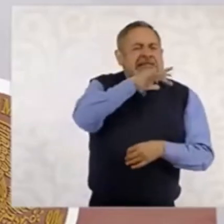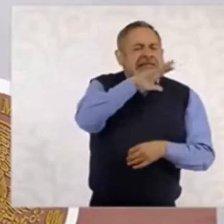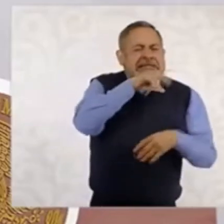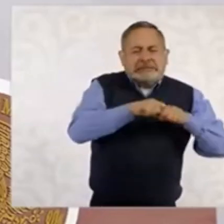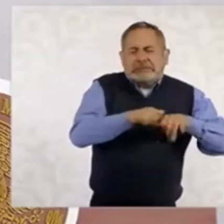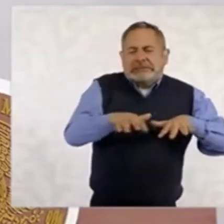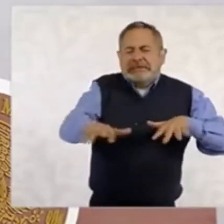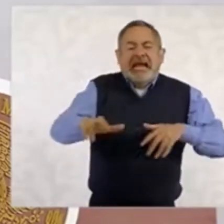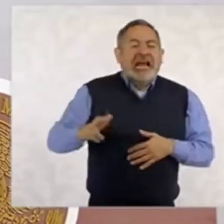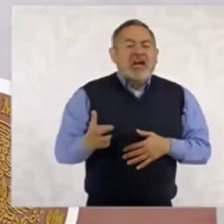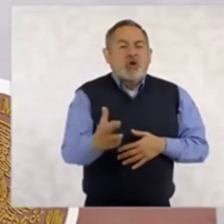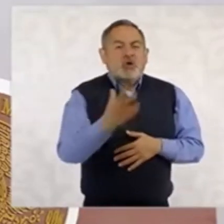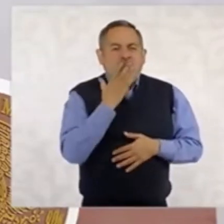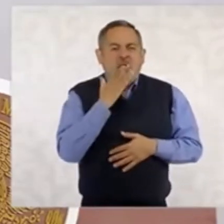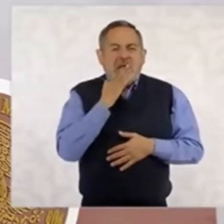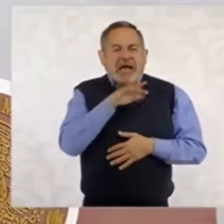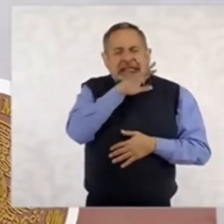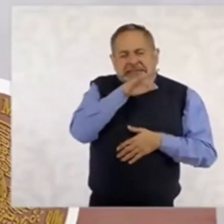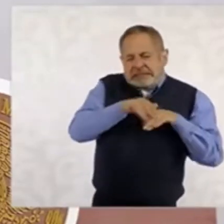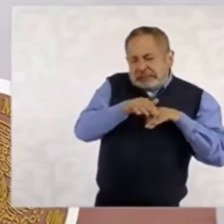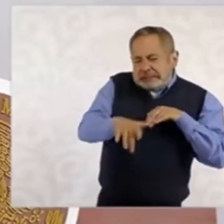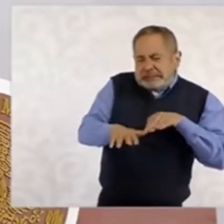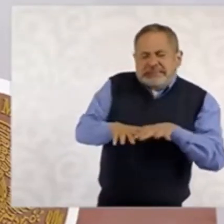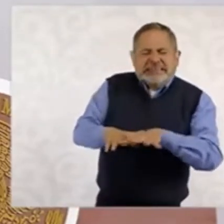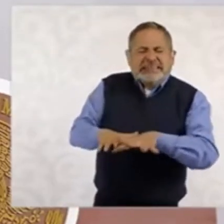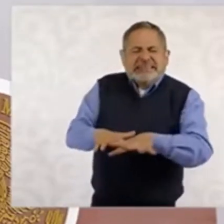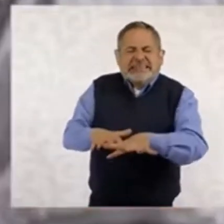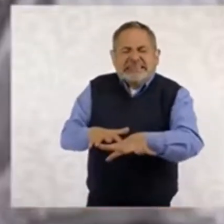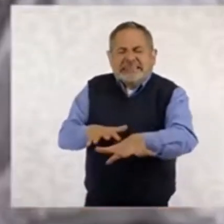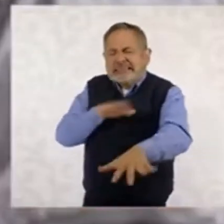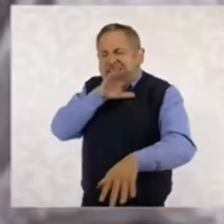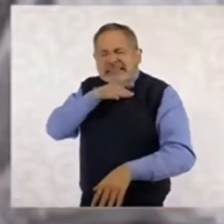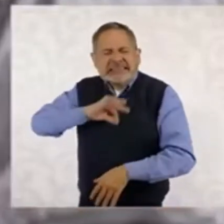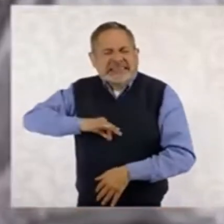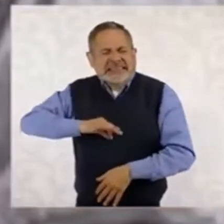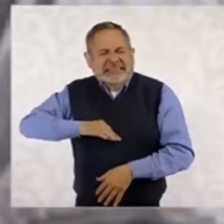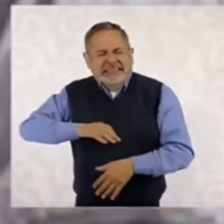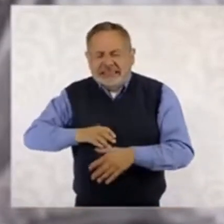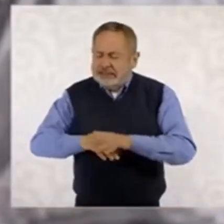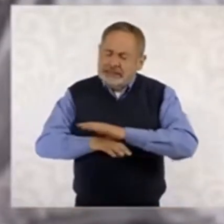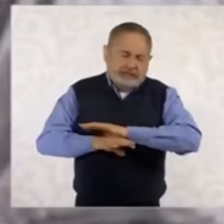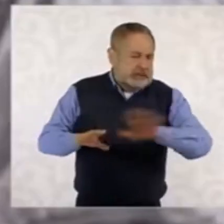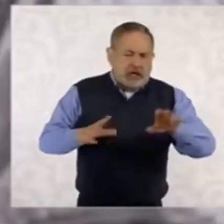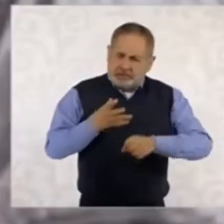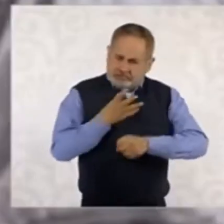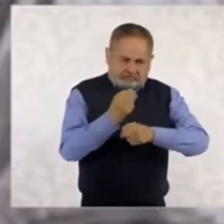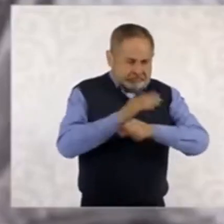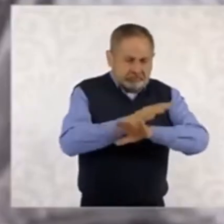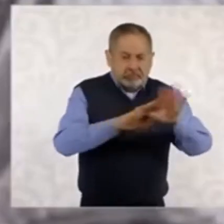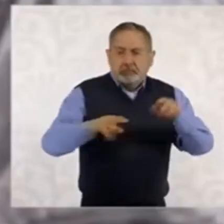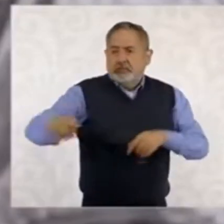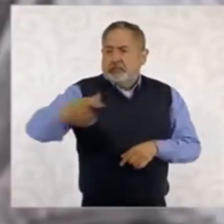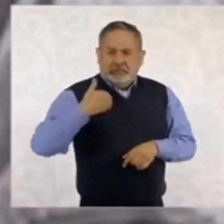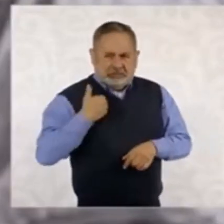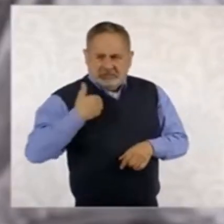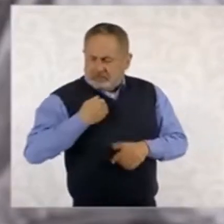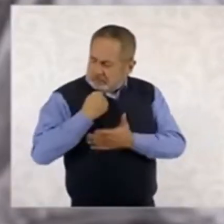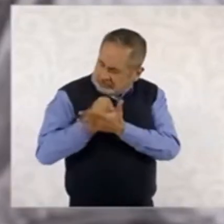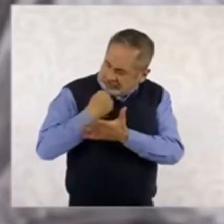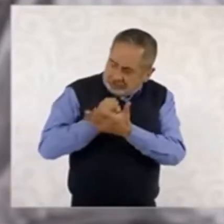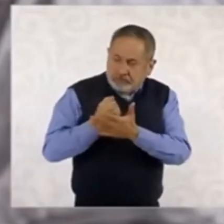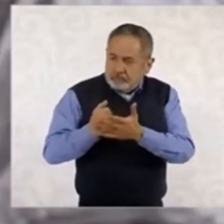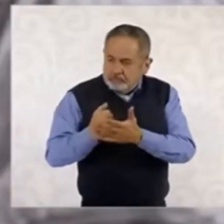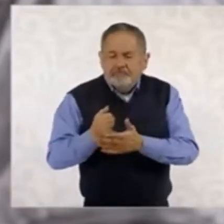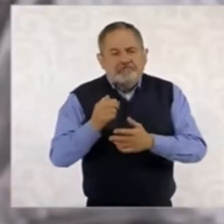en el río Sonora. Por eso estamos aquí para cumplir con las demandas largamente planteadas por las comunidades de la cuenca del río